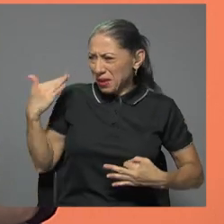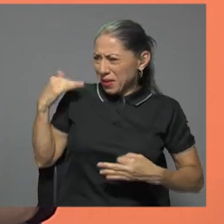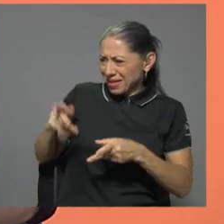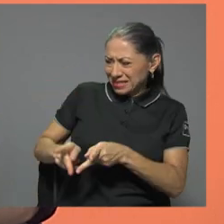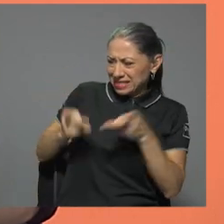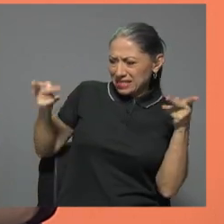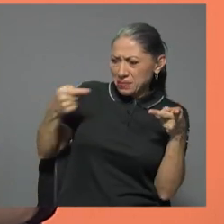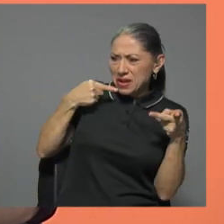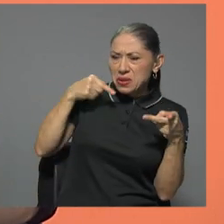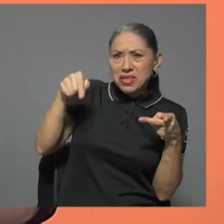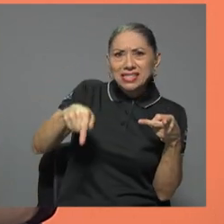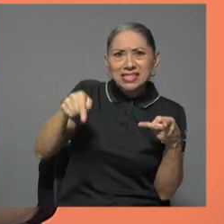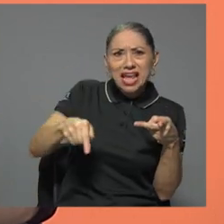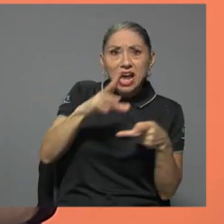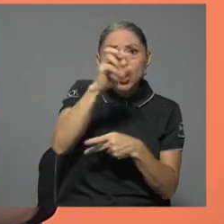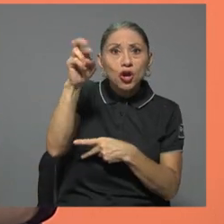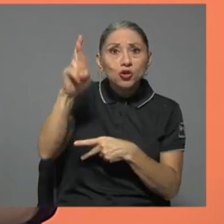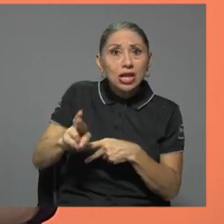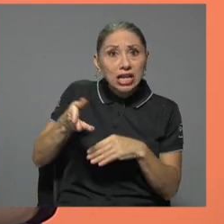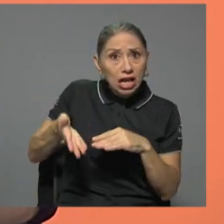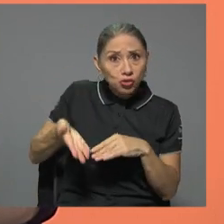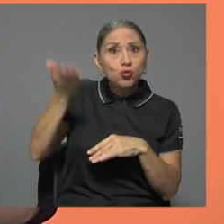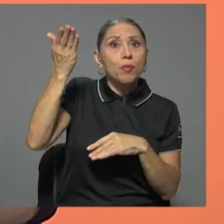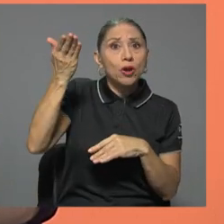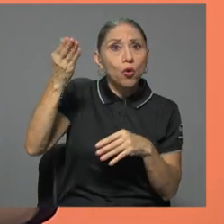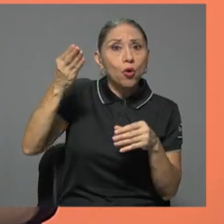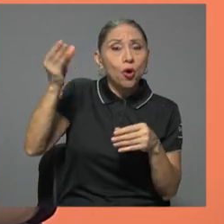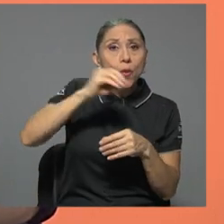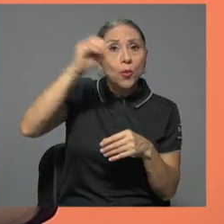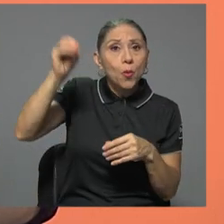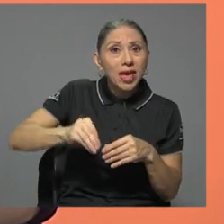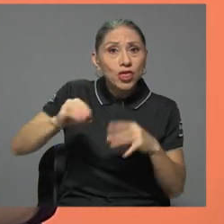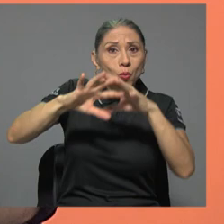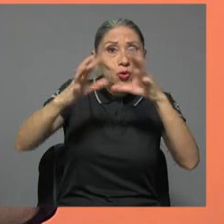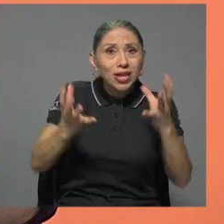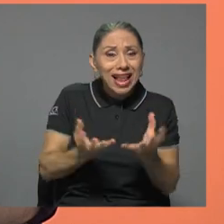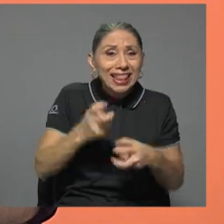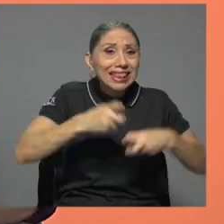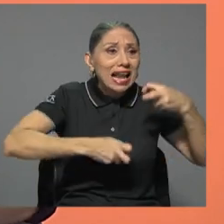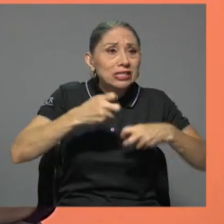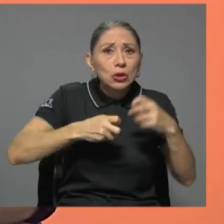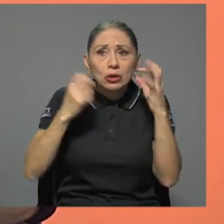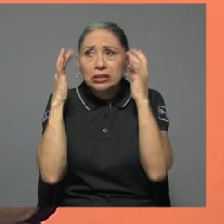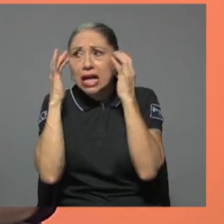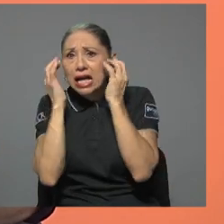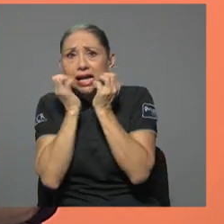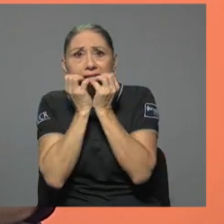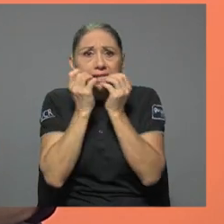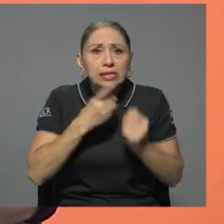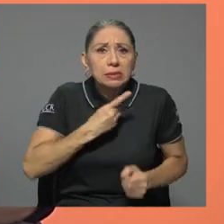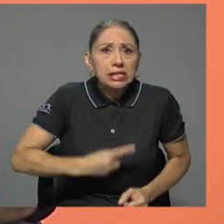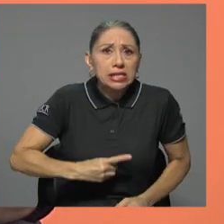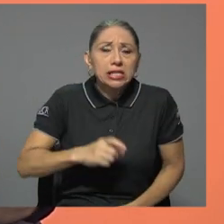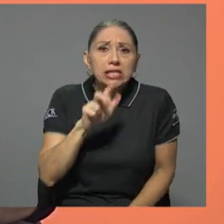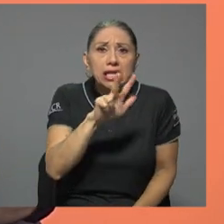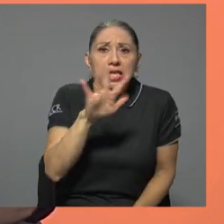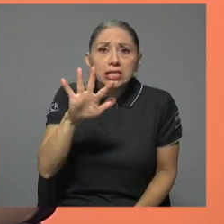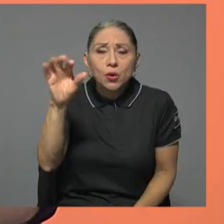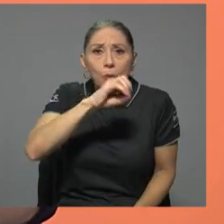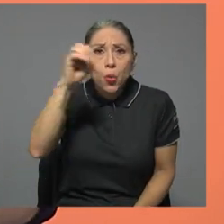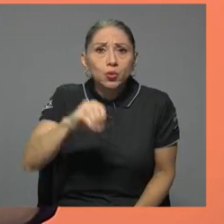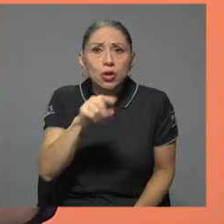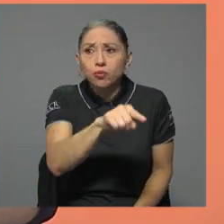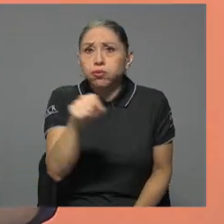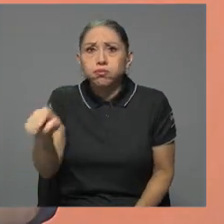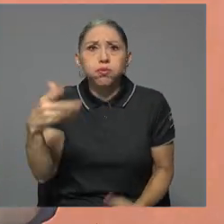que consta el caso pero el promedio verdad mundial de aumento en trastornos de ansiedad y trastornos depresivos con un 35 por ciento en cada caso eso ha sido